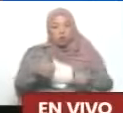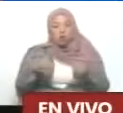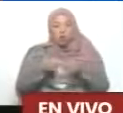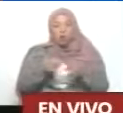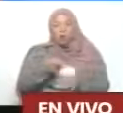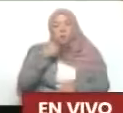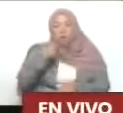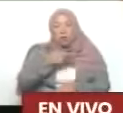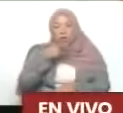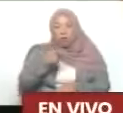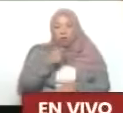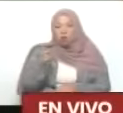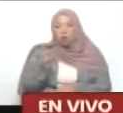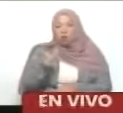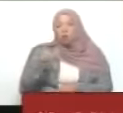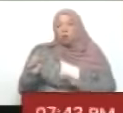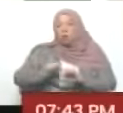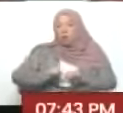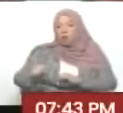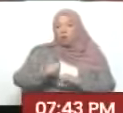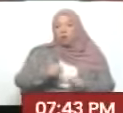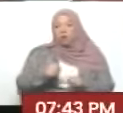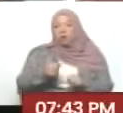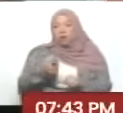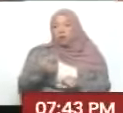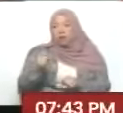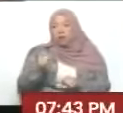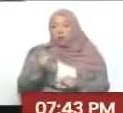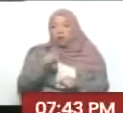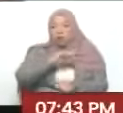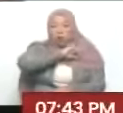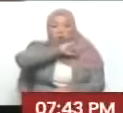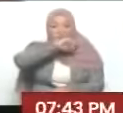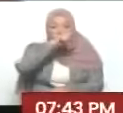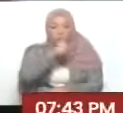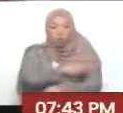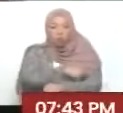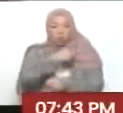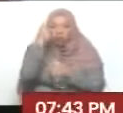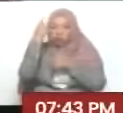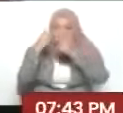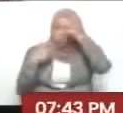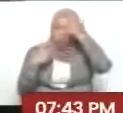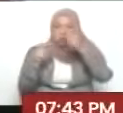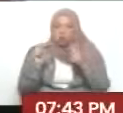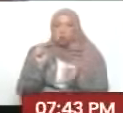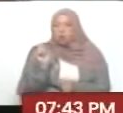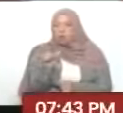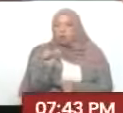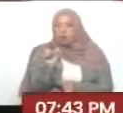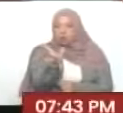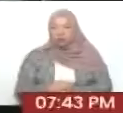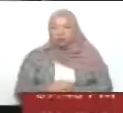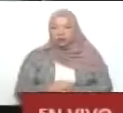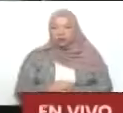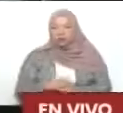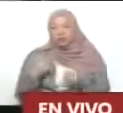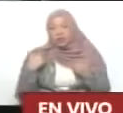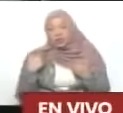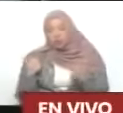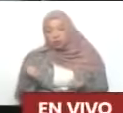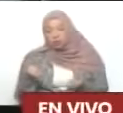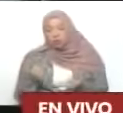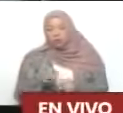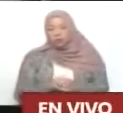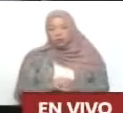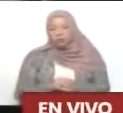políticos. Es más fuerte, el más arraigado que fundó el comandante Hugo Chávez, el Partido Socialista Unido de Venezuela. No me deje un